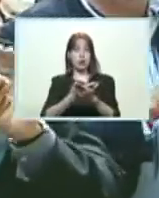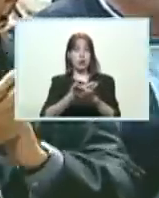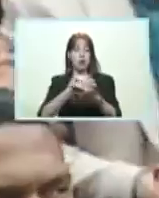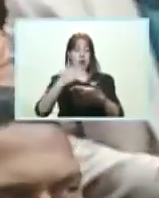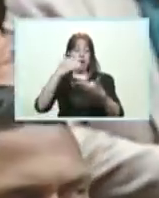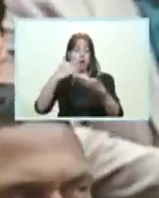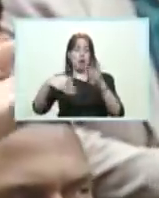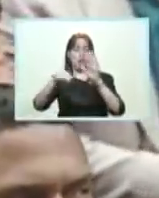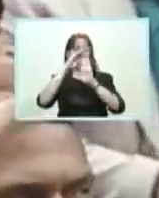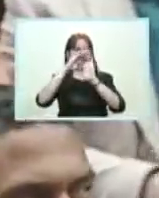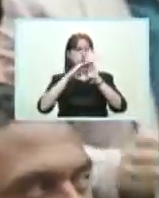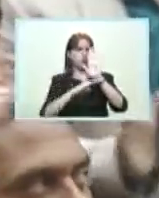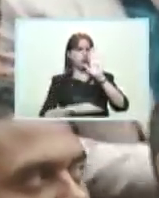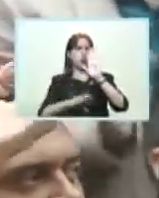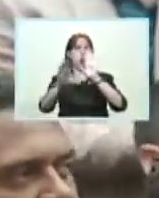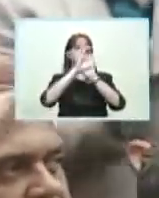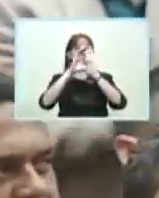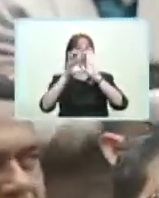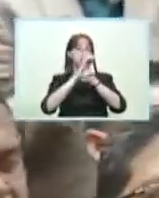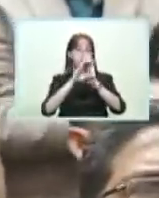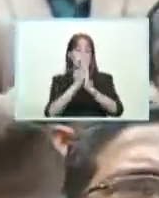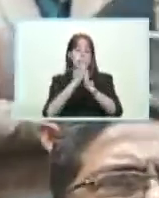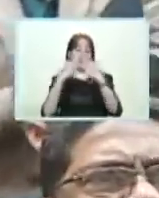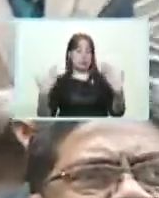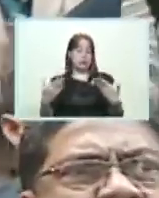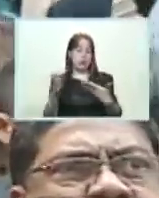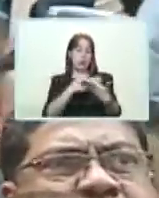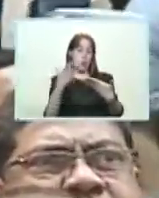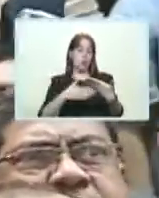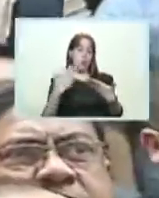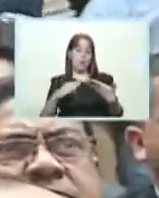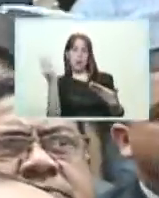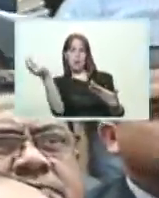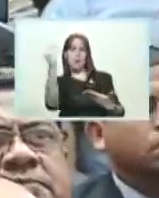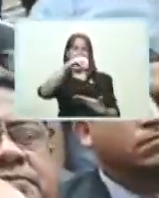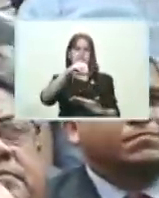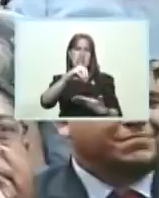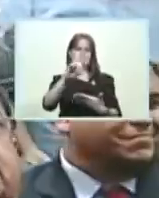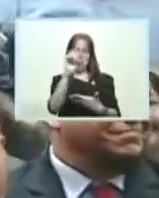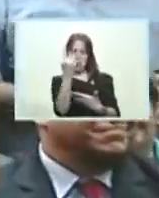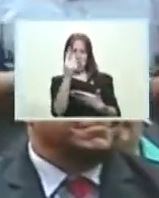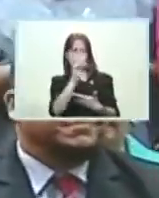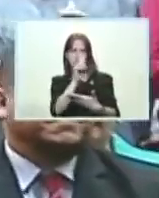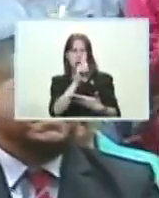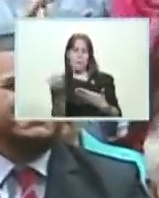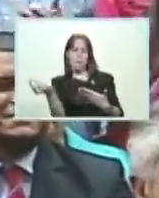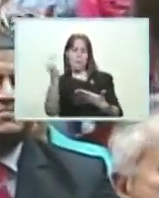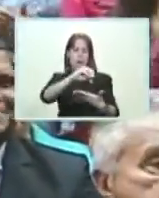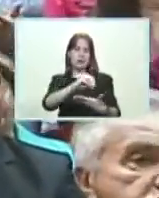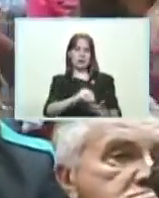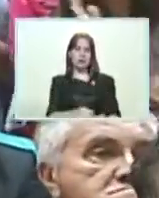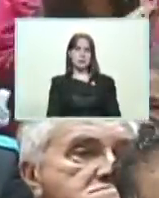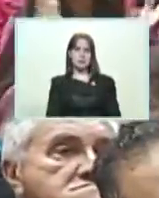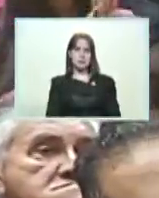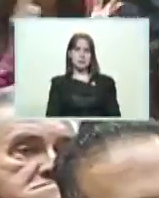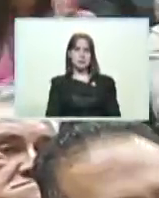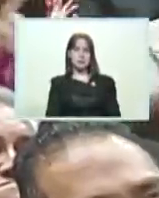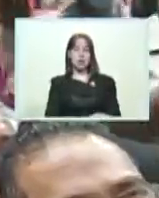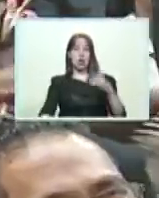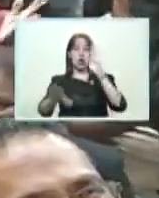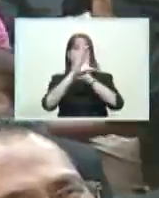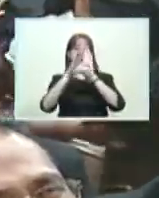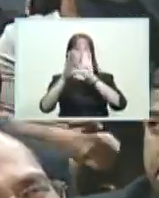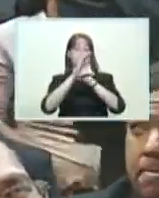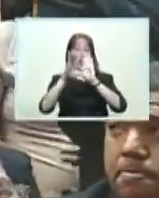en la Constitución para la juventud, pero creo que debe ir más allá. Debe ir mucho más allá. Es la